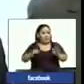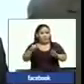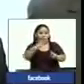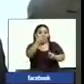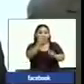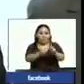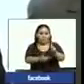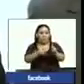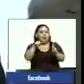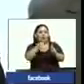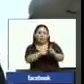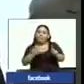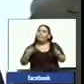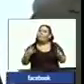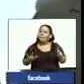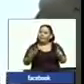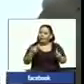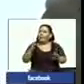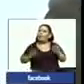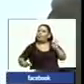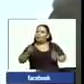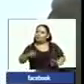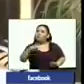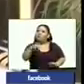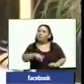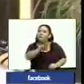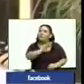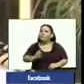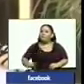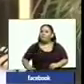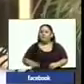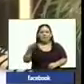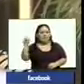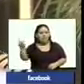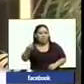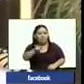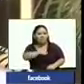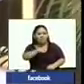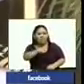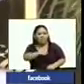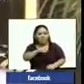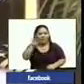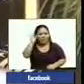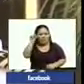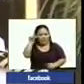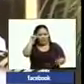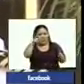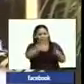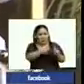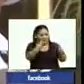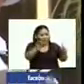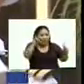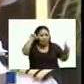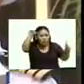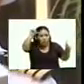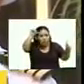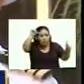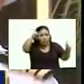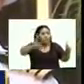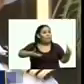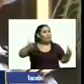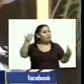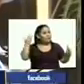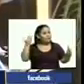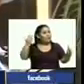una persona que sigue pendiente de rendirle cuenta de la justicia en el país. Que es una gran irresponsabilidad que una persona adulta que fue